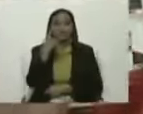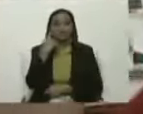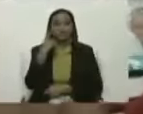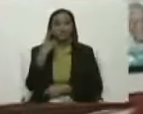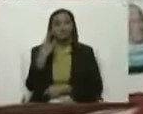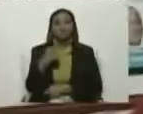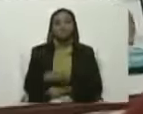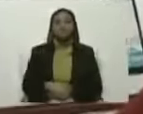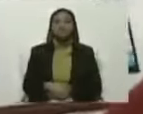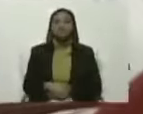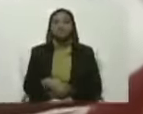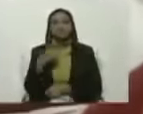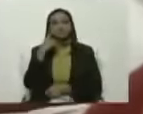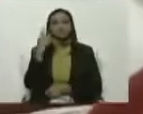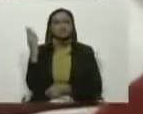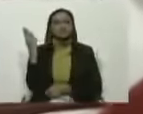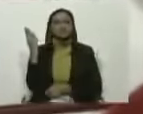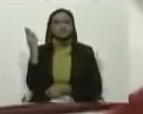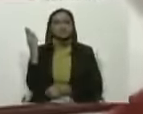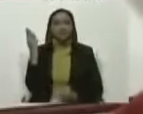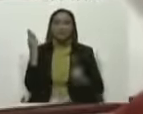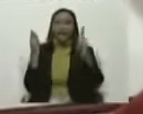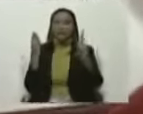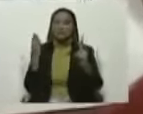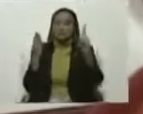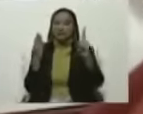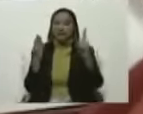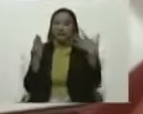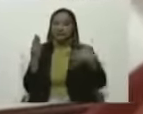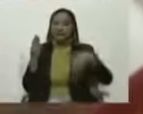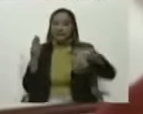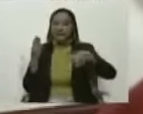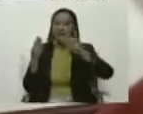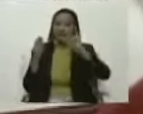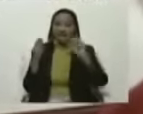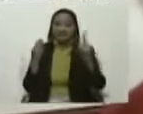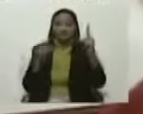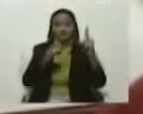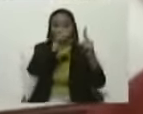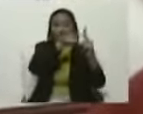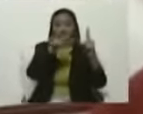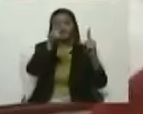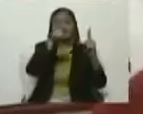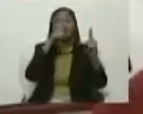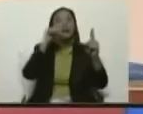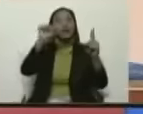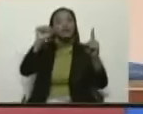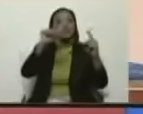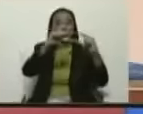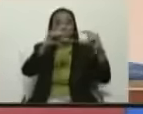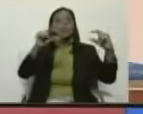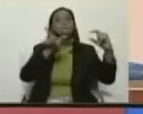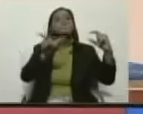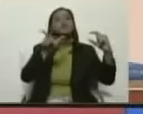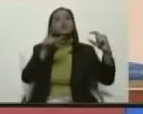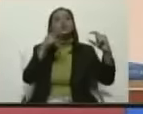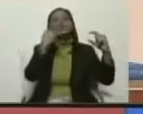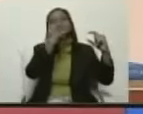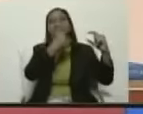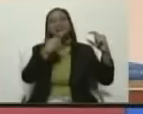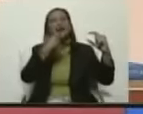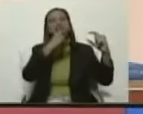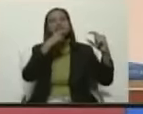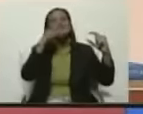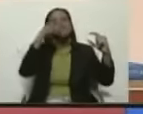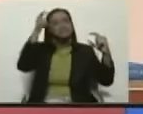Ah, ahí está, ¿ves? Arriba y a la izquierda, en la sonrisa de Chávez. Listo, no hay pele.